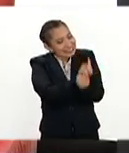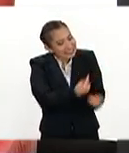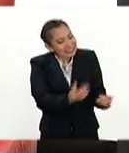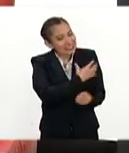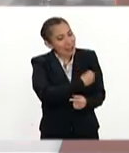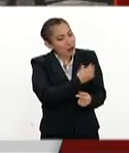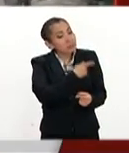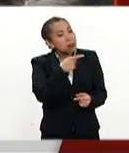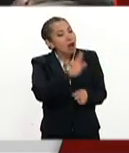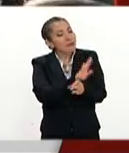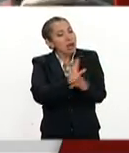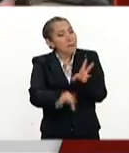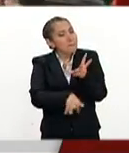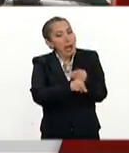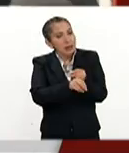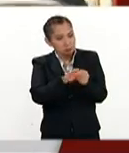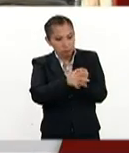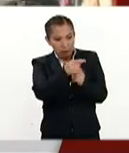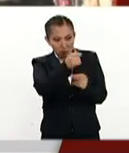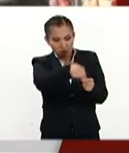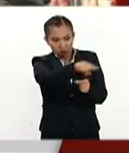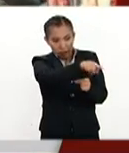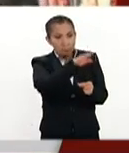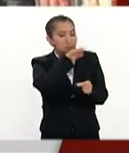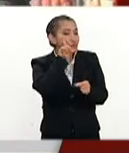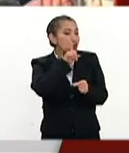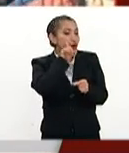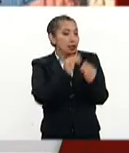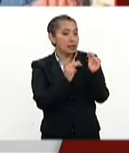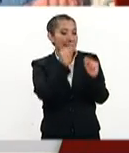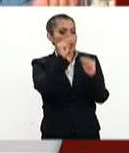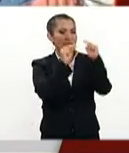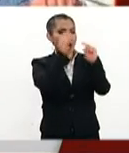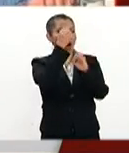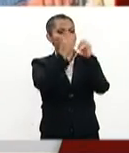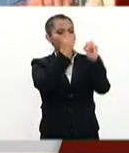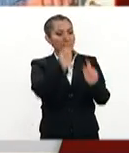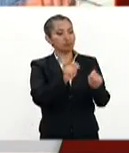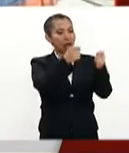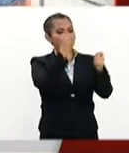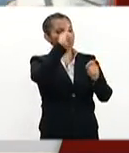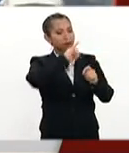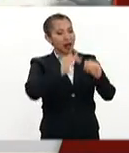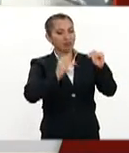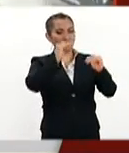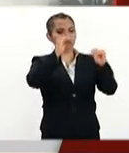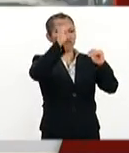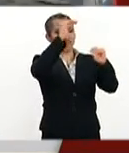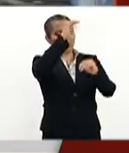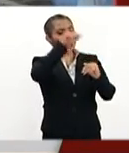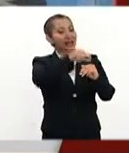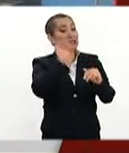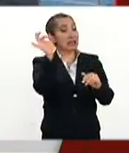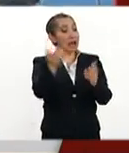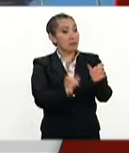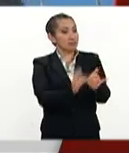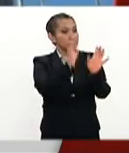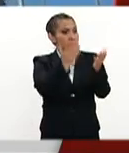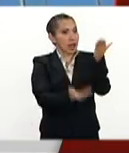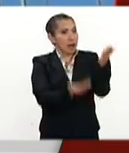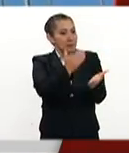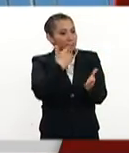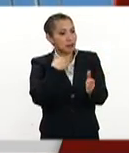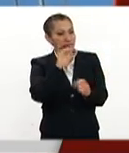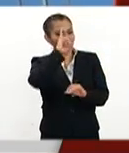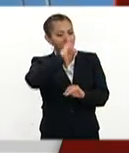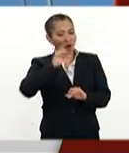pero tienen un beneficio adicional, porque muchas de ellas suben de nivel en las obras, suben en el escalafón y llegan de repente pues también a